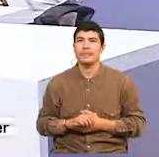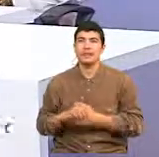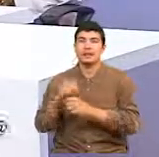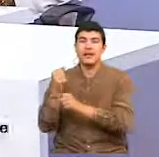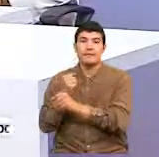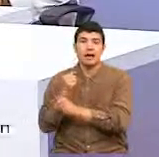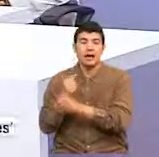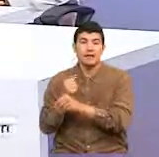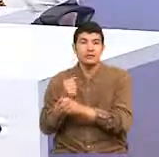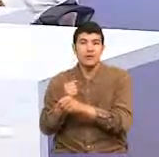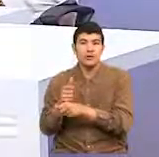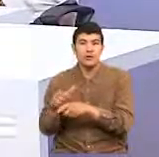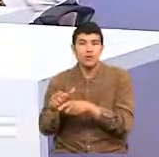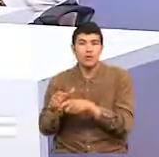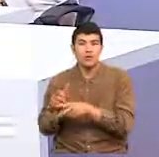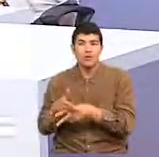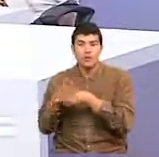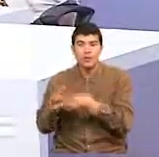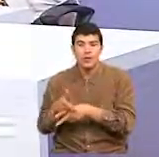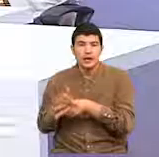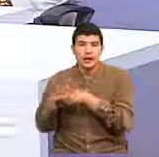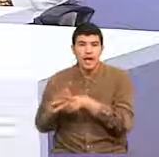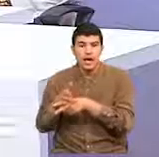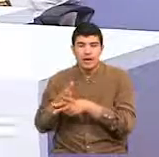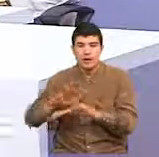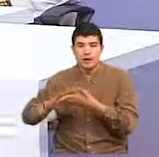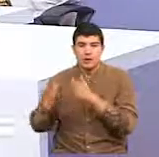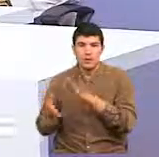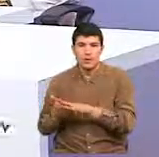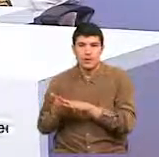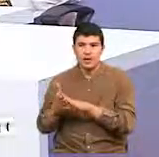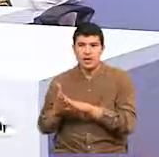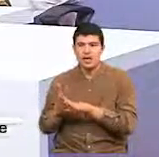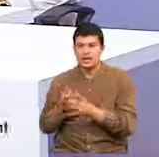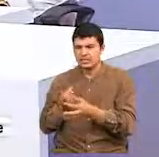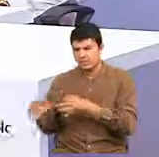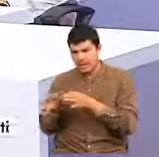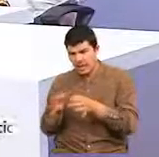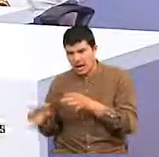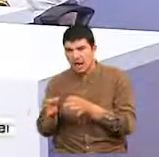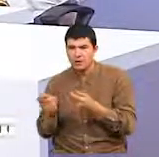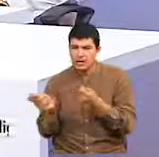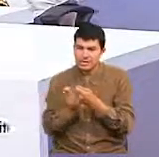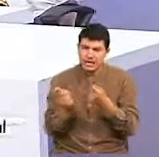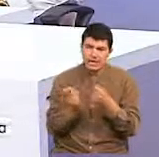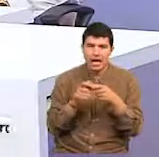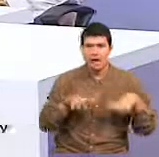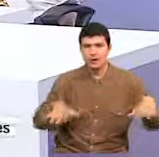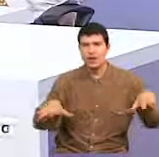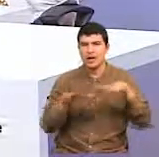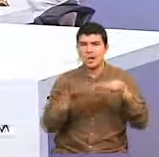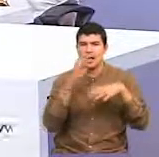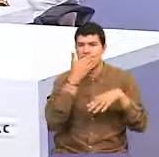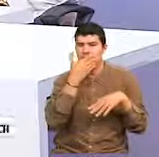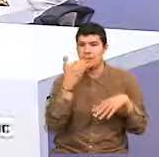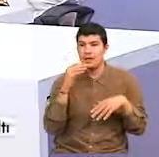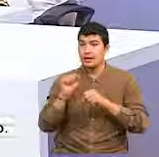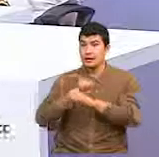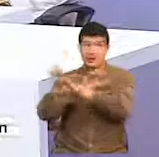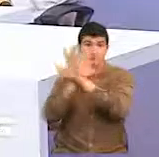para brindarles esa garantía de seguridad y tranquilidad a los que habitan en esa zona cercana a la zona veredal, pues, transitoria?